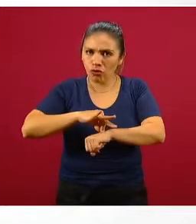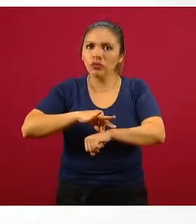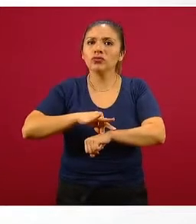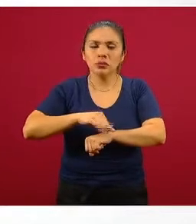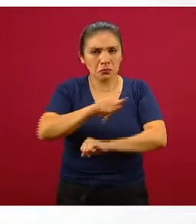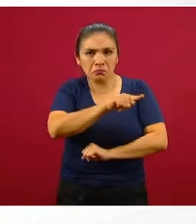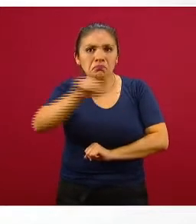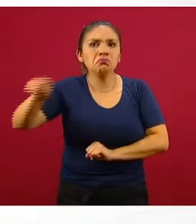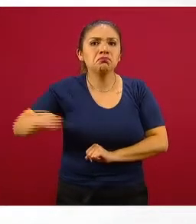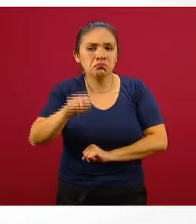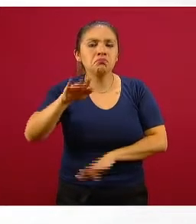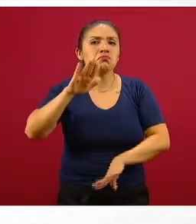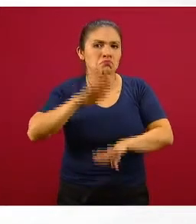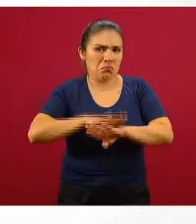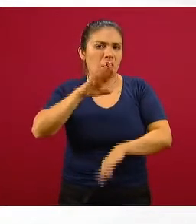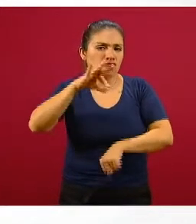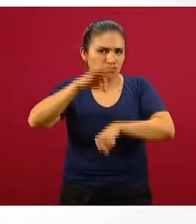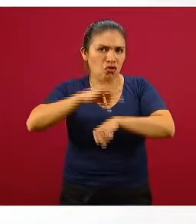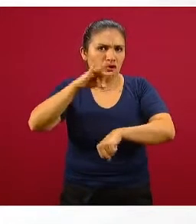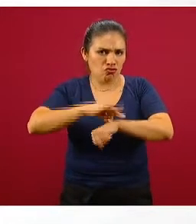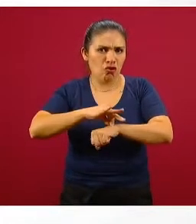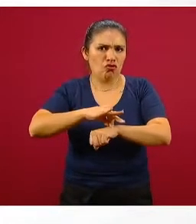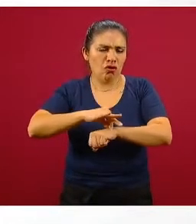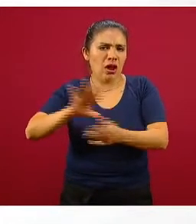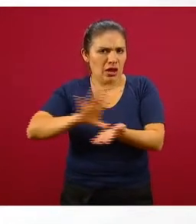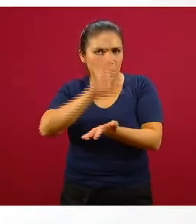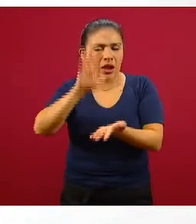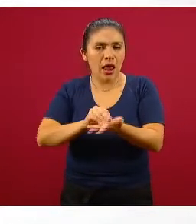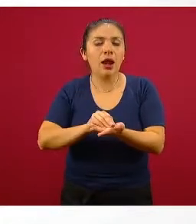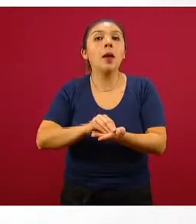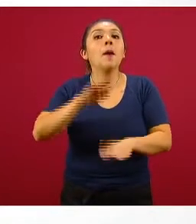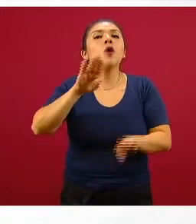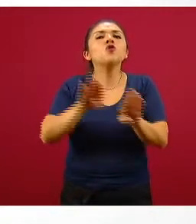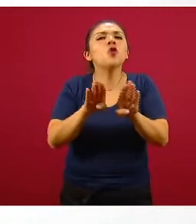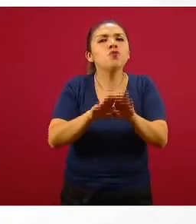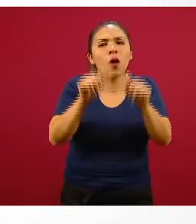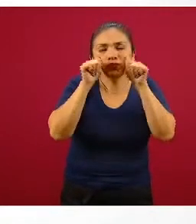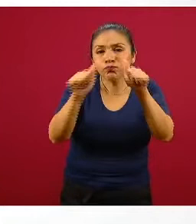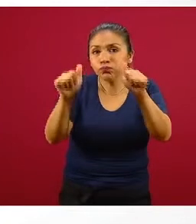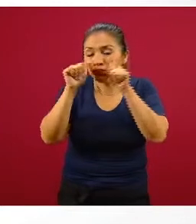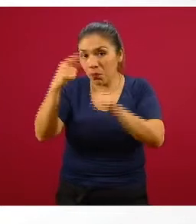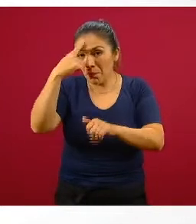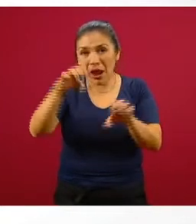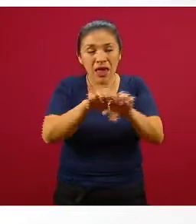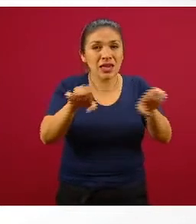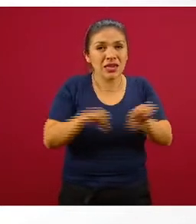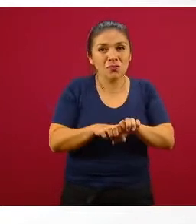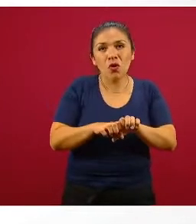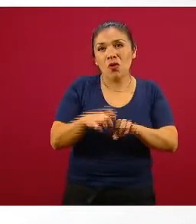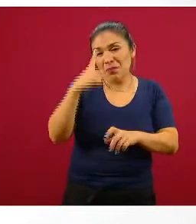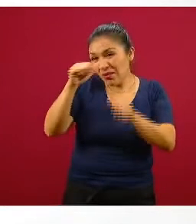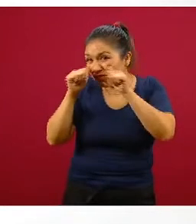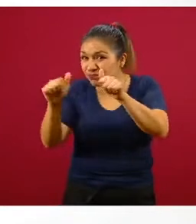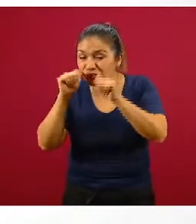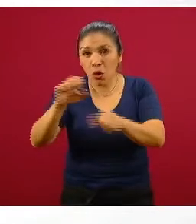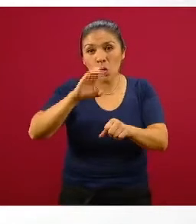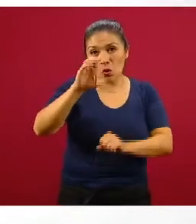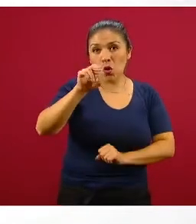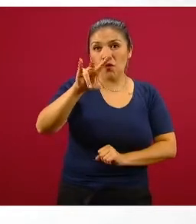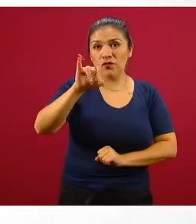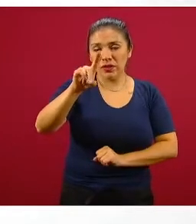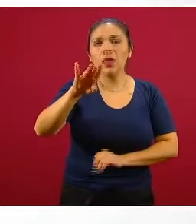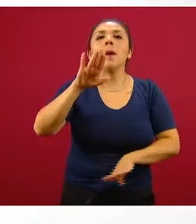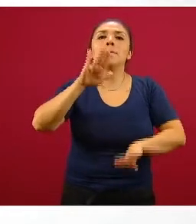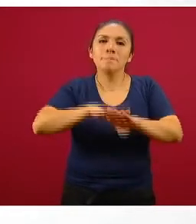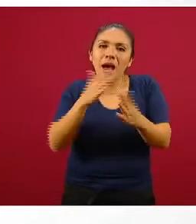su mayoría serían médicos generales. El modelo de atención de los equipos de respuesta COVID sería más